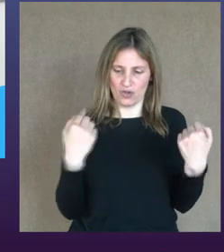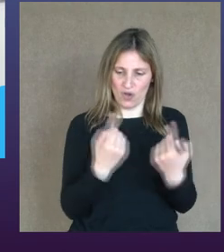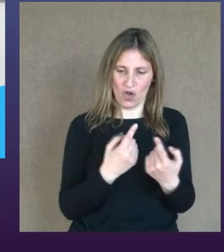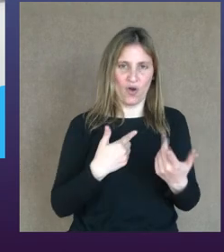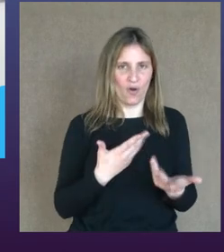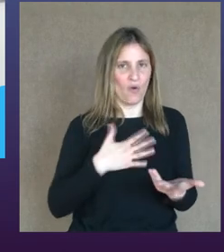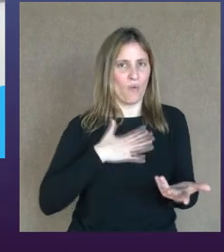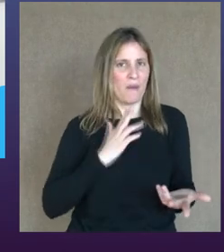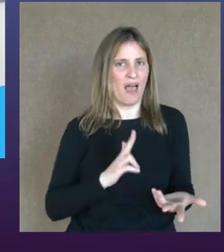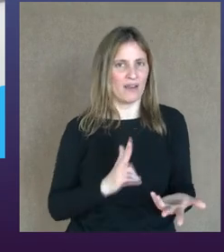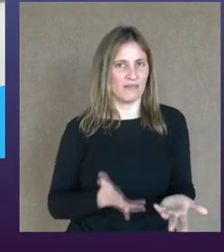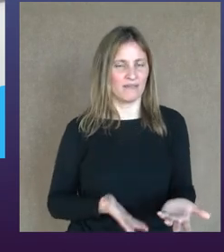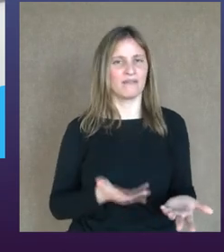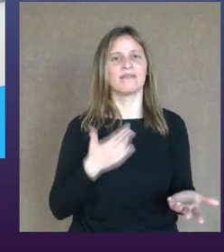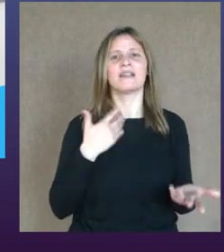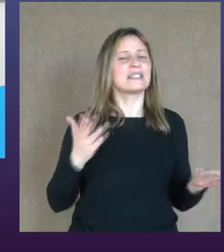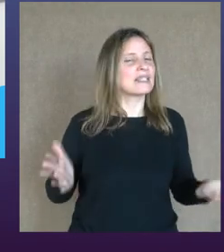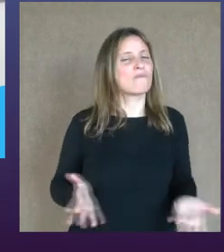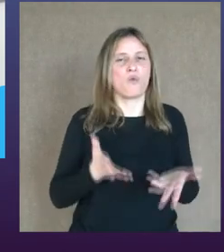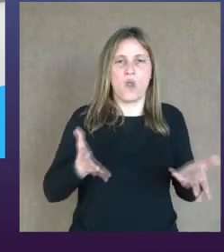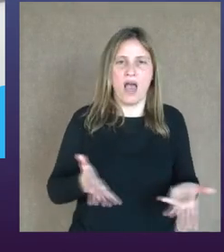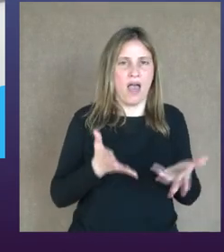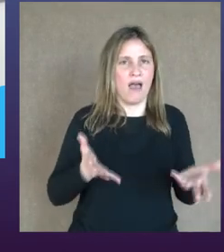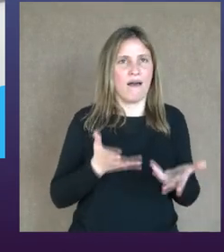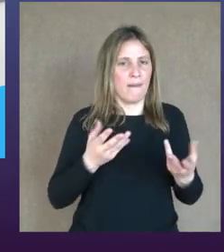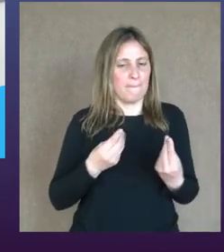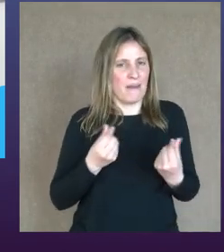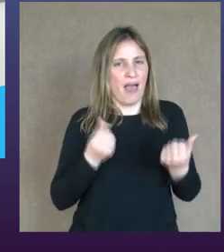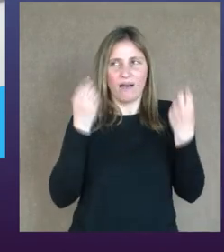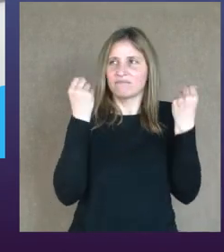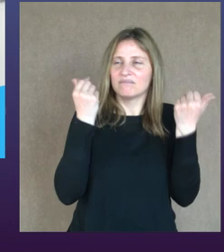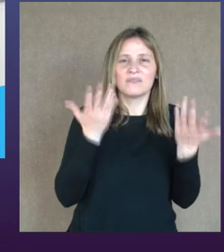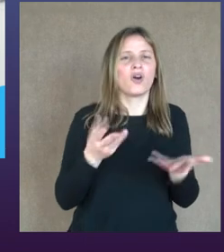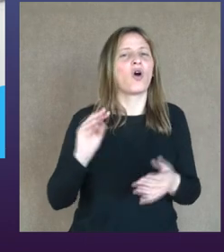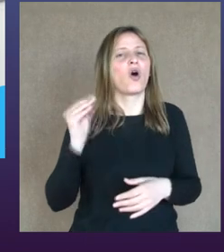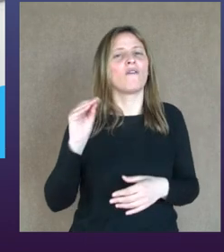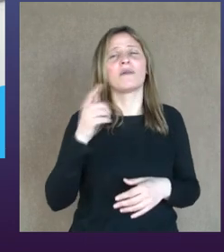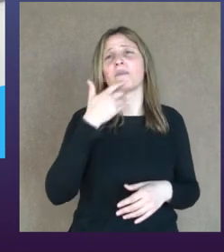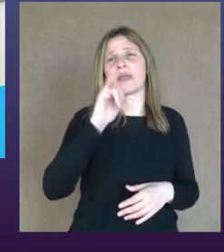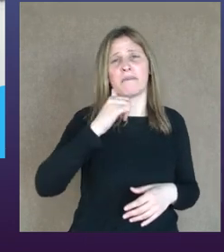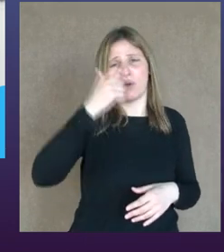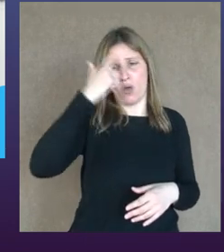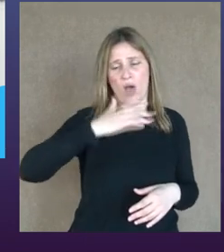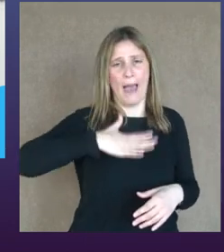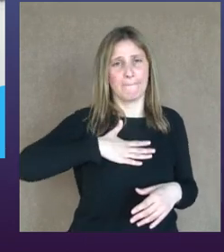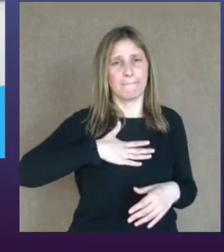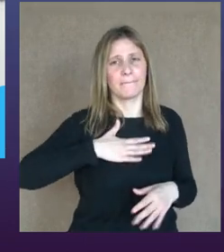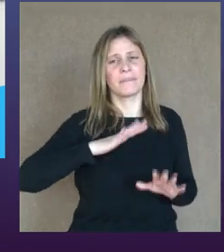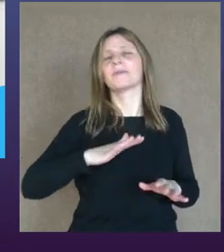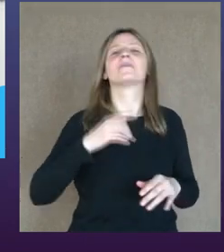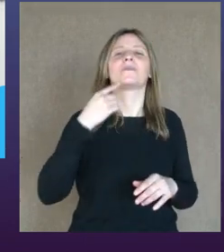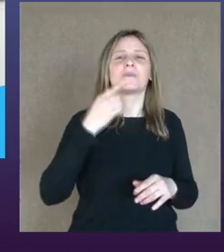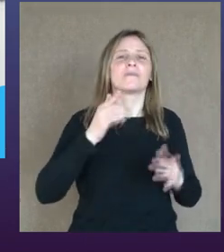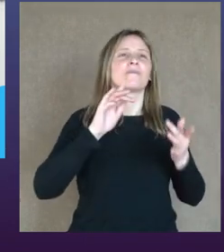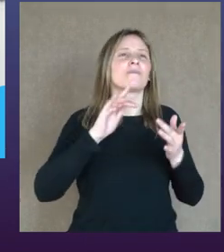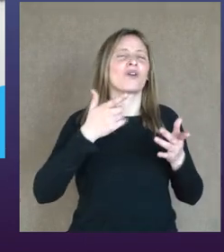como seres humanos. Es muy estimulante, para los jóvenes. En mi caso, a mí me ha conectado con